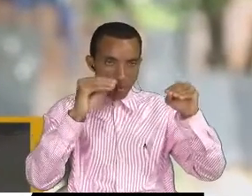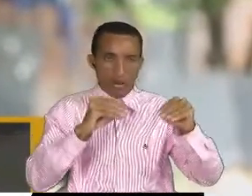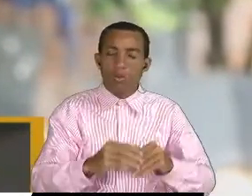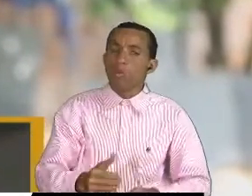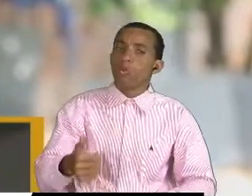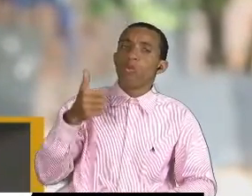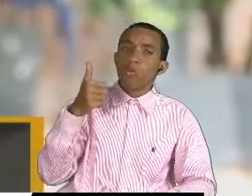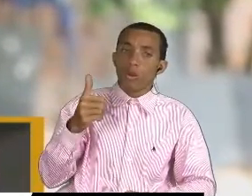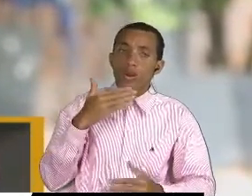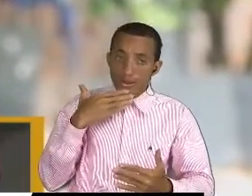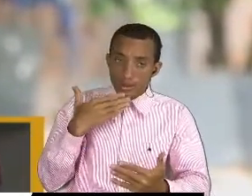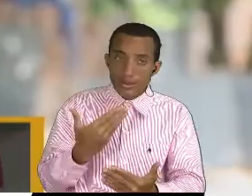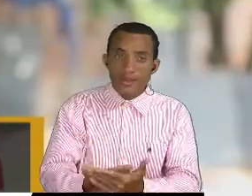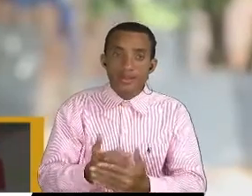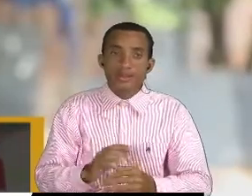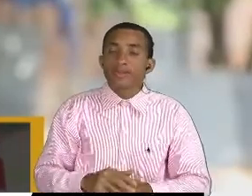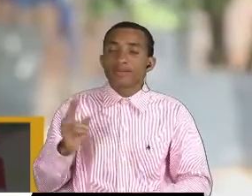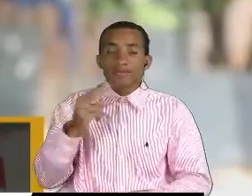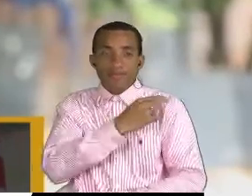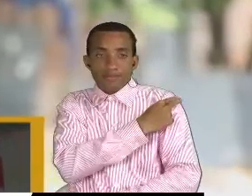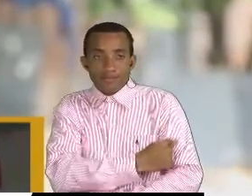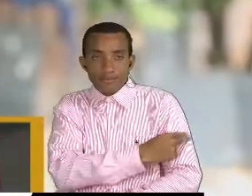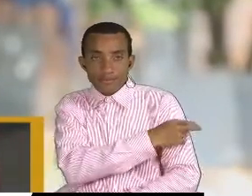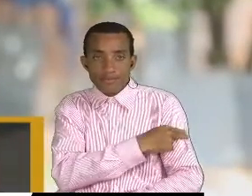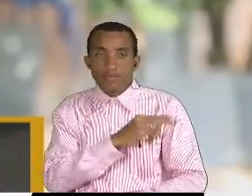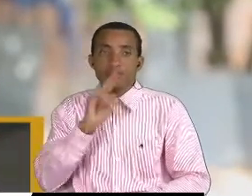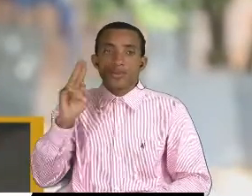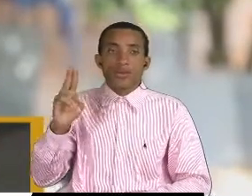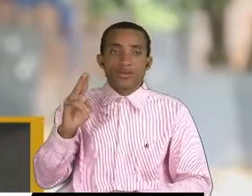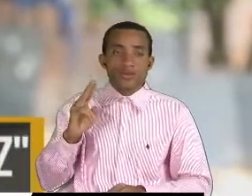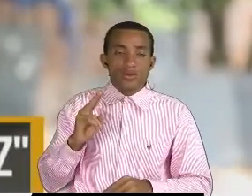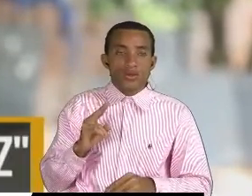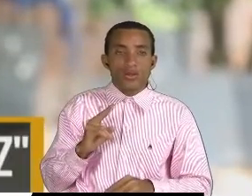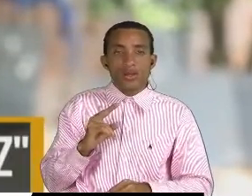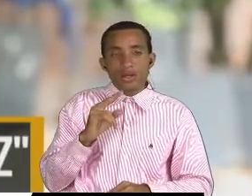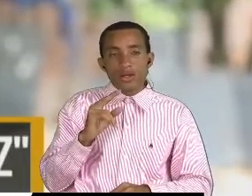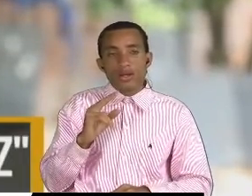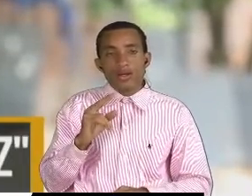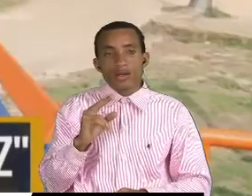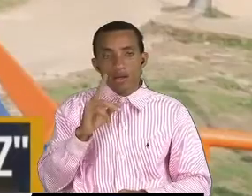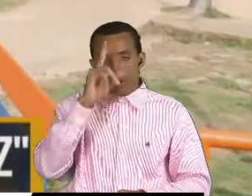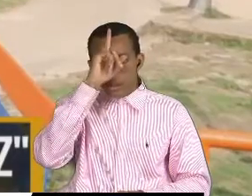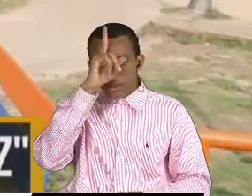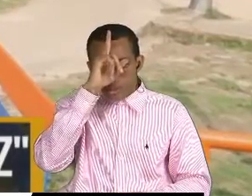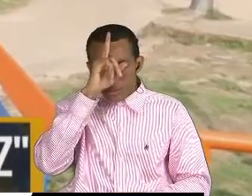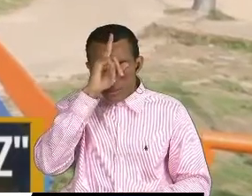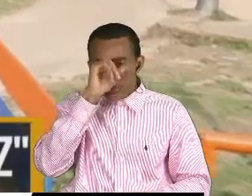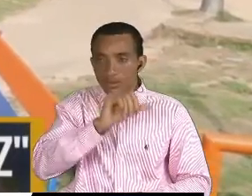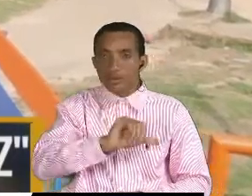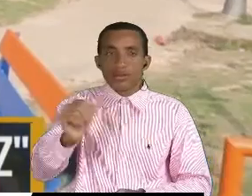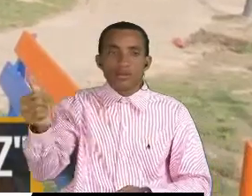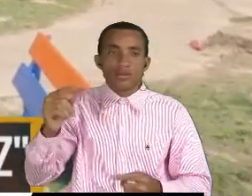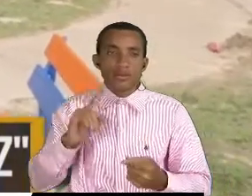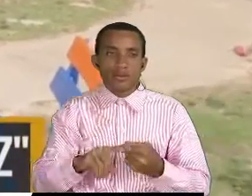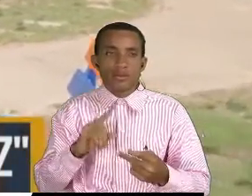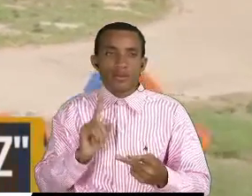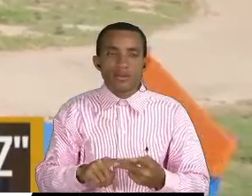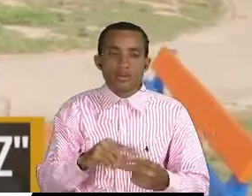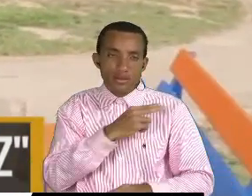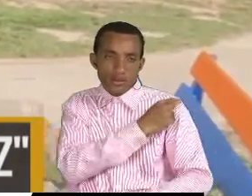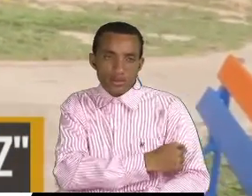Queremos agradecerle a la Cruz Roja Alemana y a la Cruz Roja Colombiana por todo eso. Parques Territorios de Paz, como se denomina